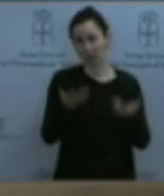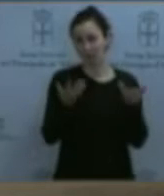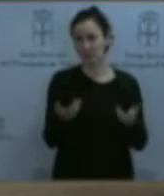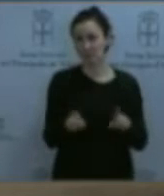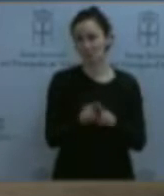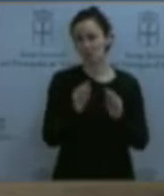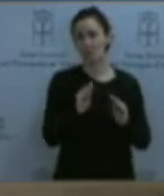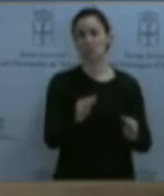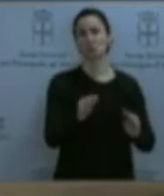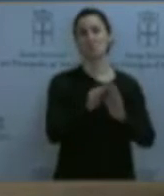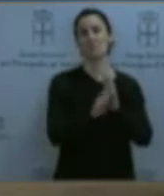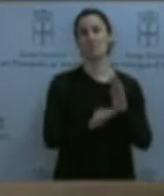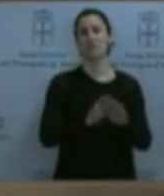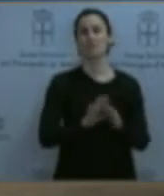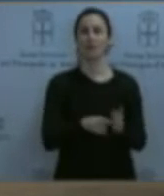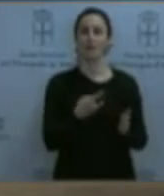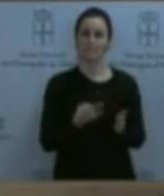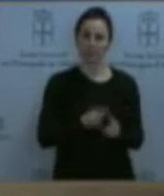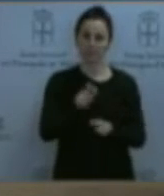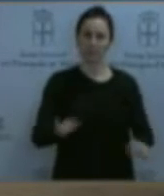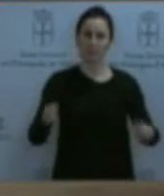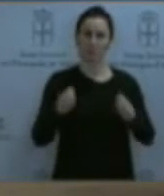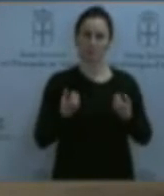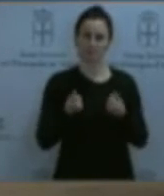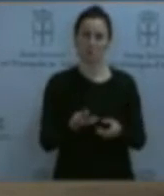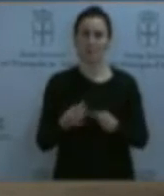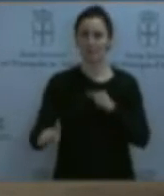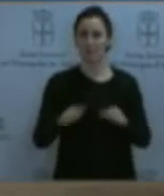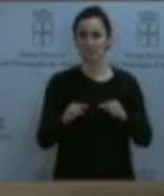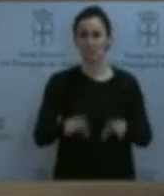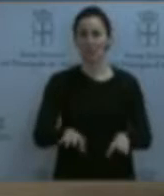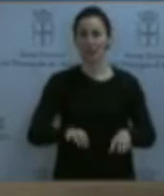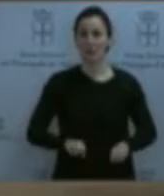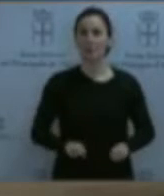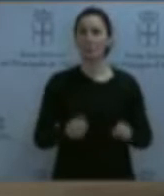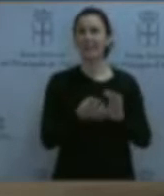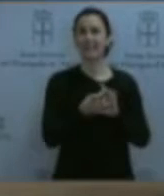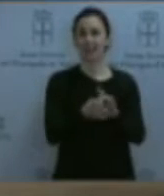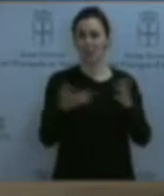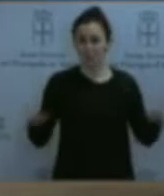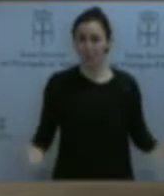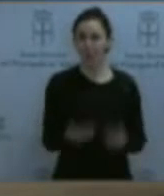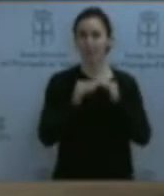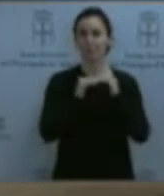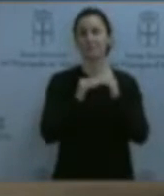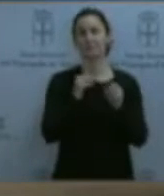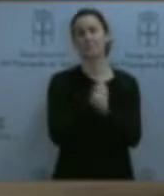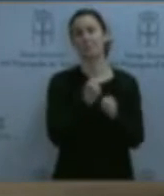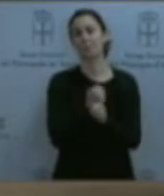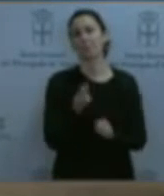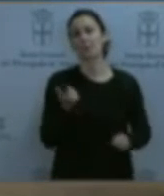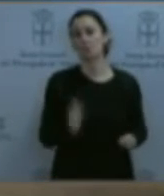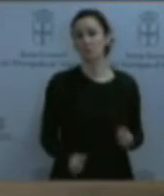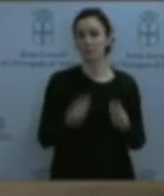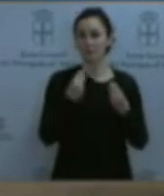en sus medidas del plan demográfico. La decisión de adoptar tiene que ver con promover la estabilidad en el empleo, con tener un salario